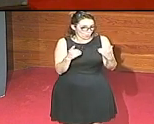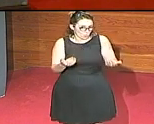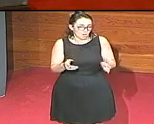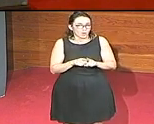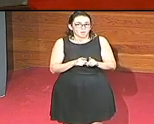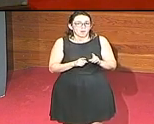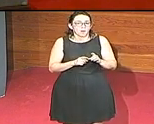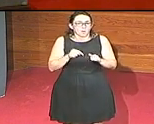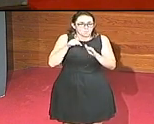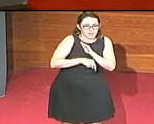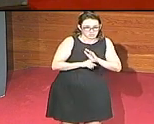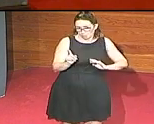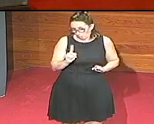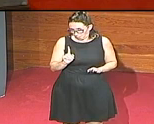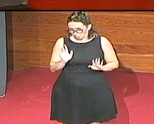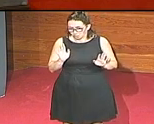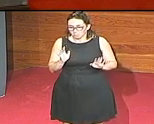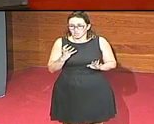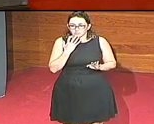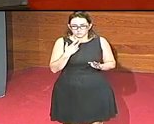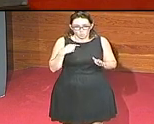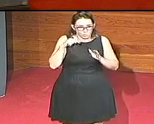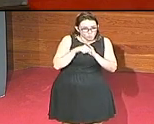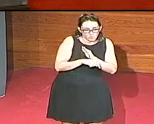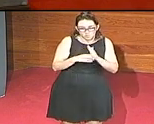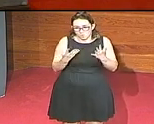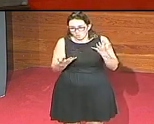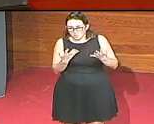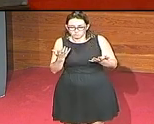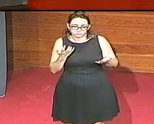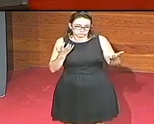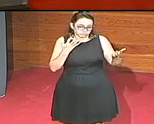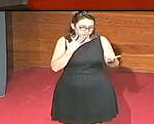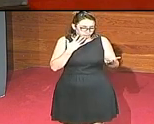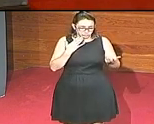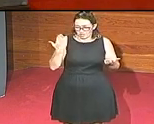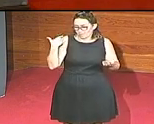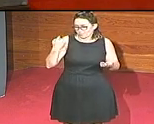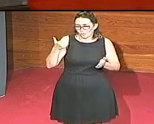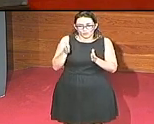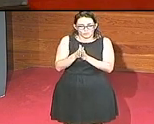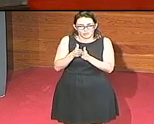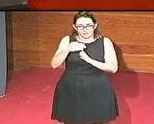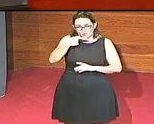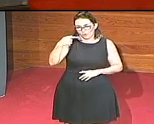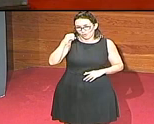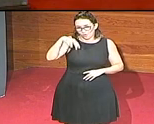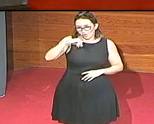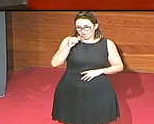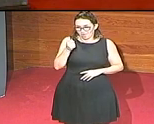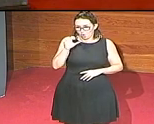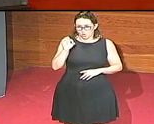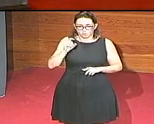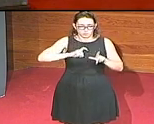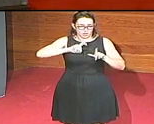entonces lo que se necesita es otra cosa por ejemplo el otro día mi compañía al mostrar un gráfico espectacular de